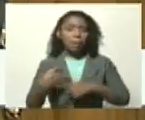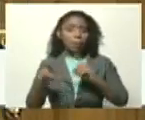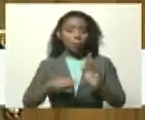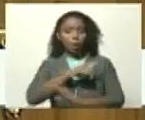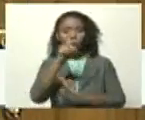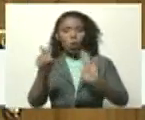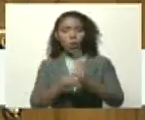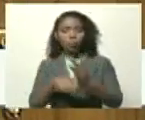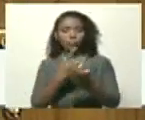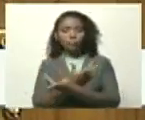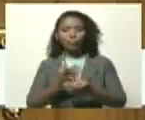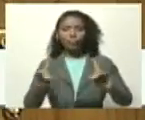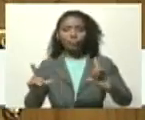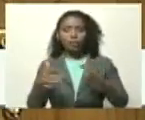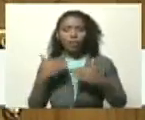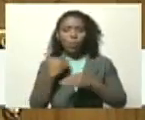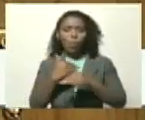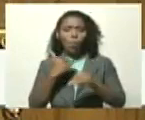completamente divorciados